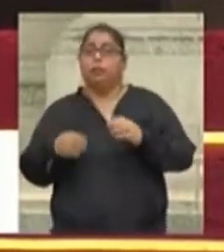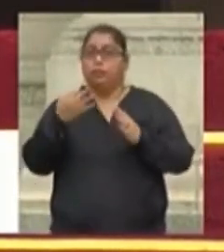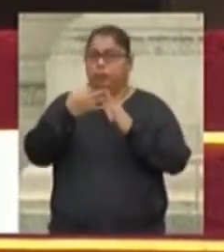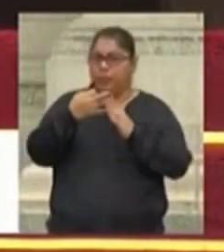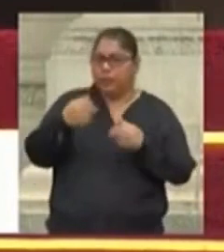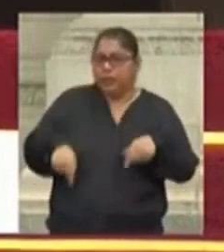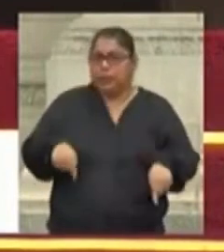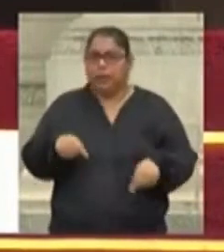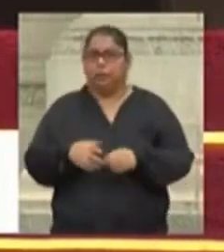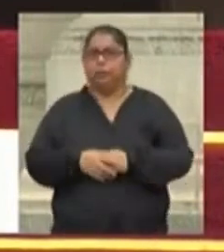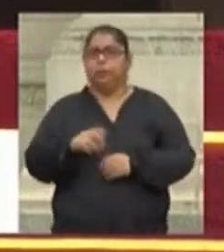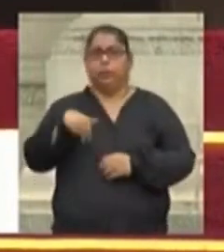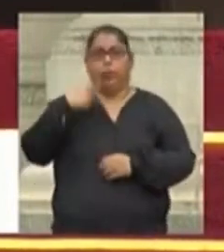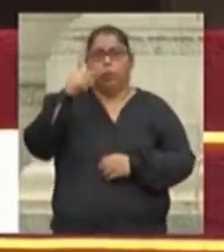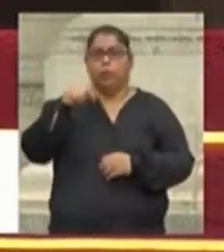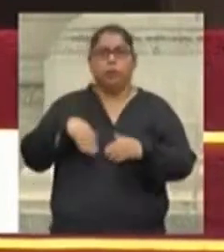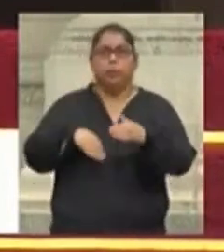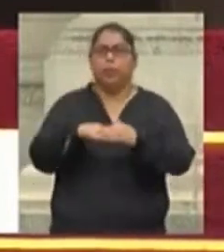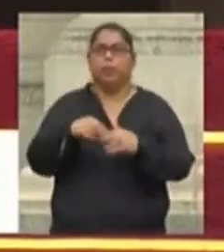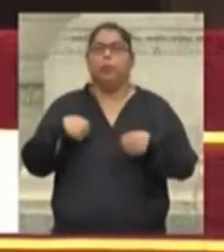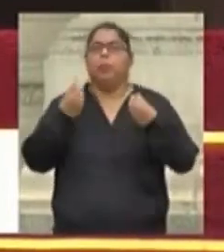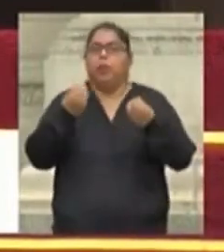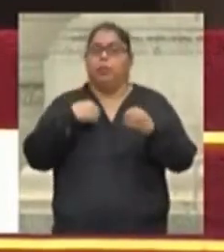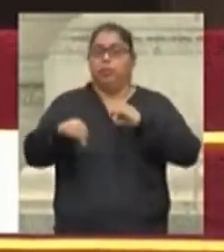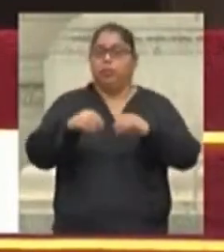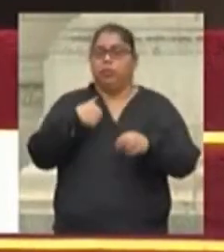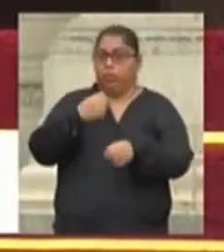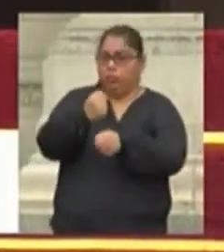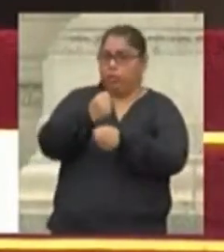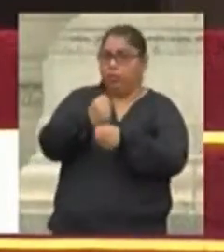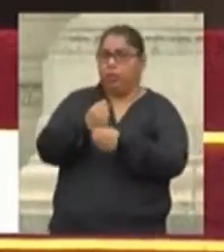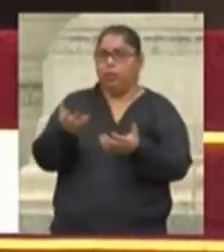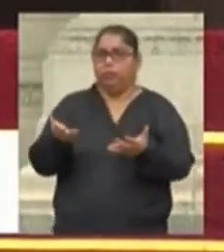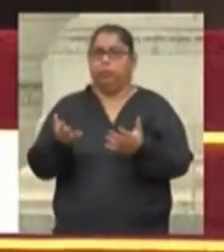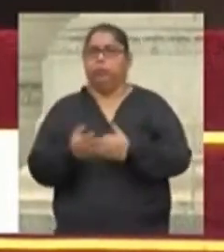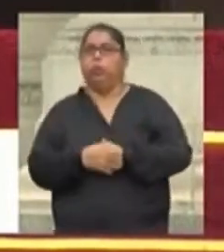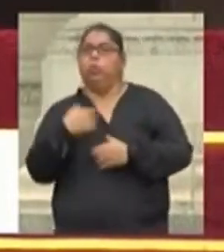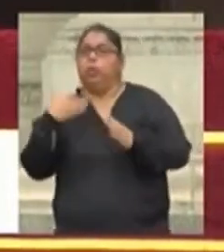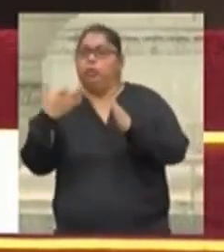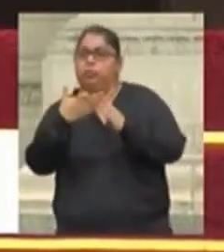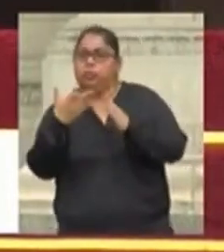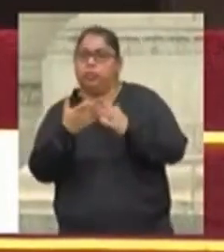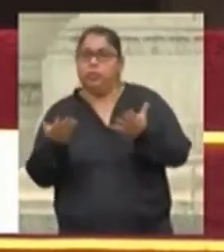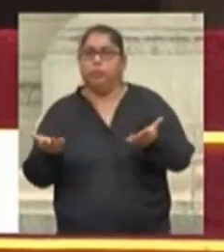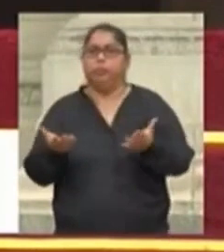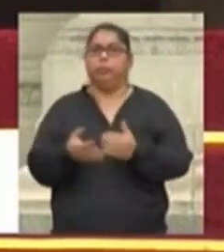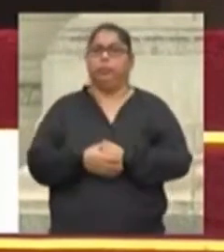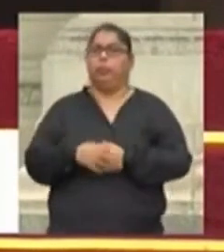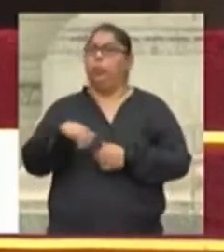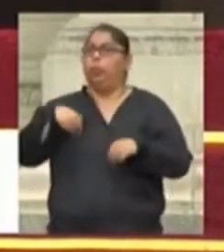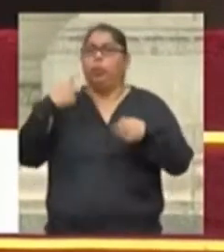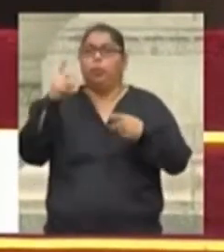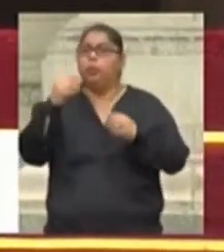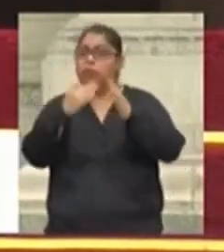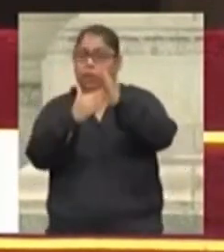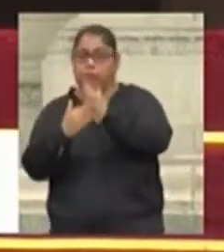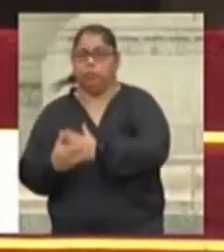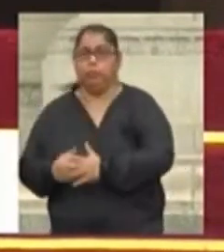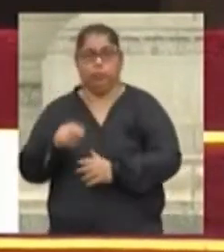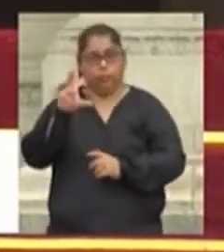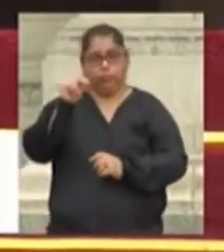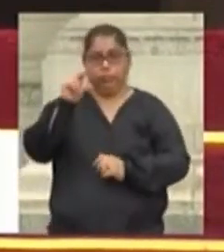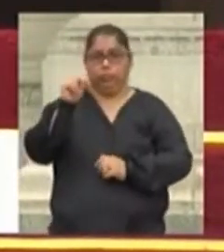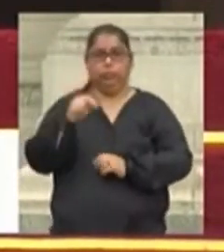física no es impedimento para ejercer una labor una función laboral no pueden ser